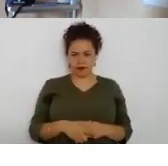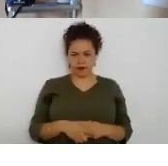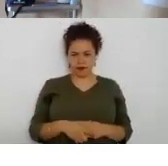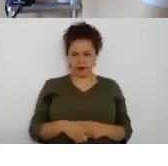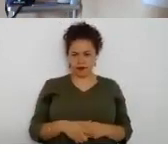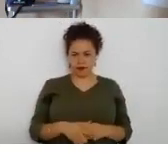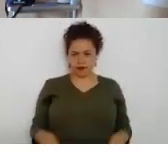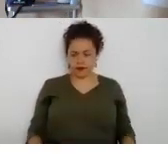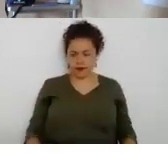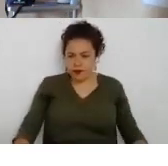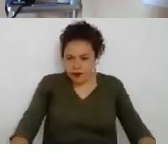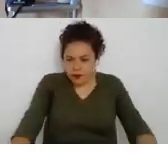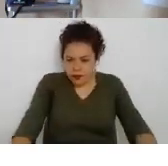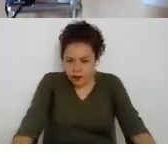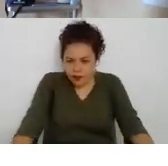Bien.